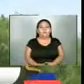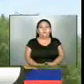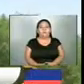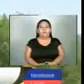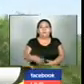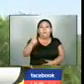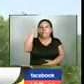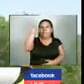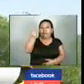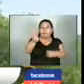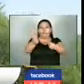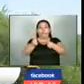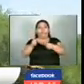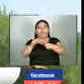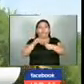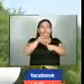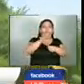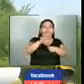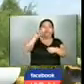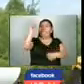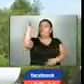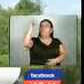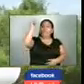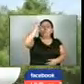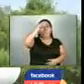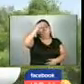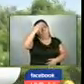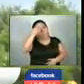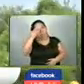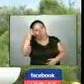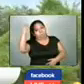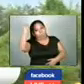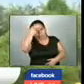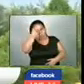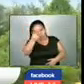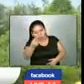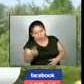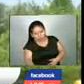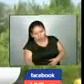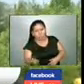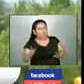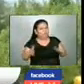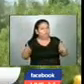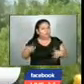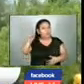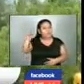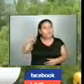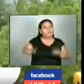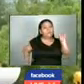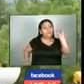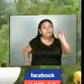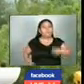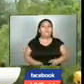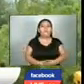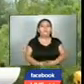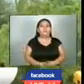Muere piloto tras precipitarse una avioneta al sur de San Salvador. Conozca cómo ocurrió la tragedia.